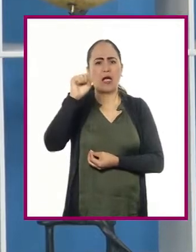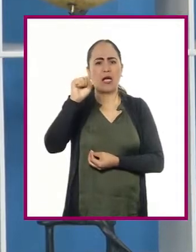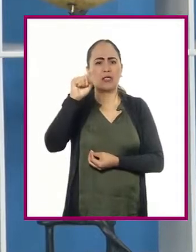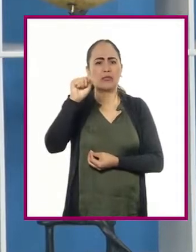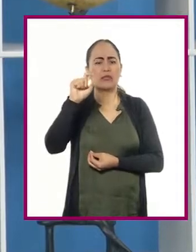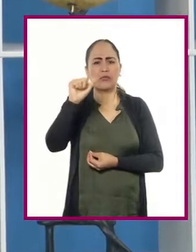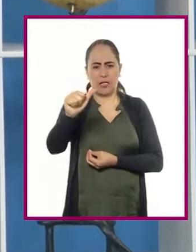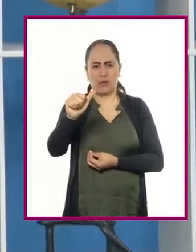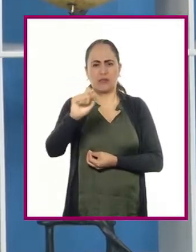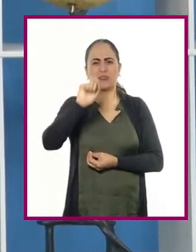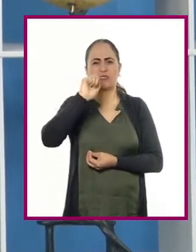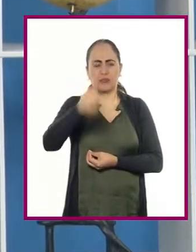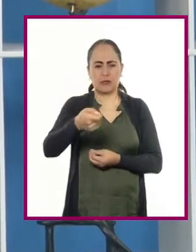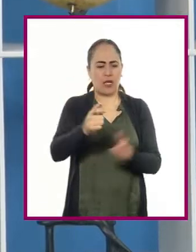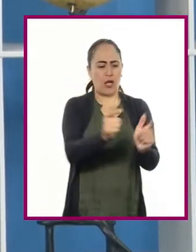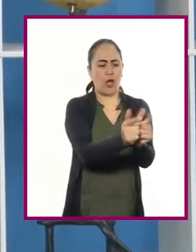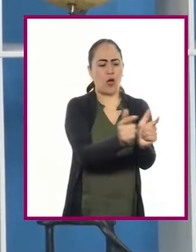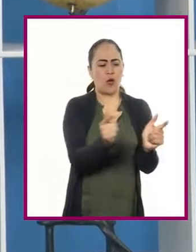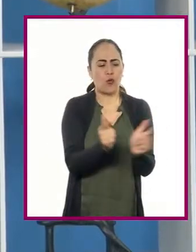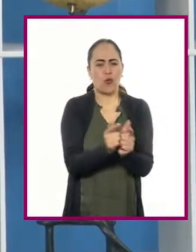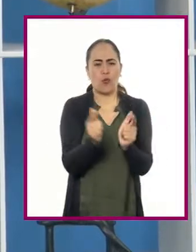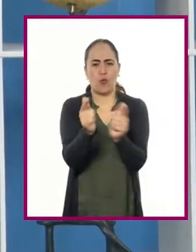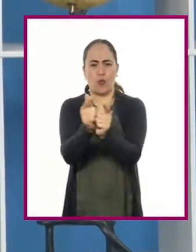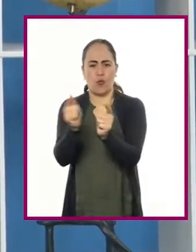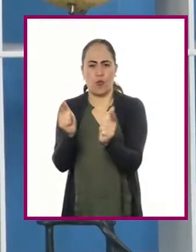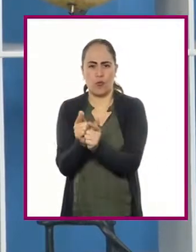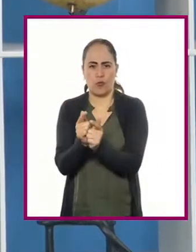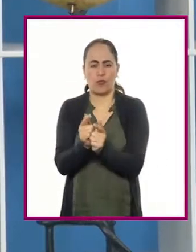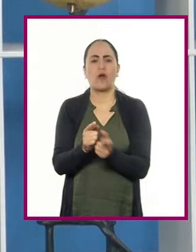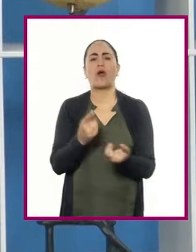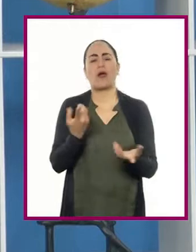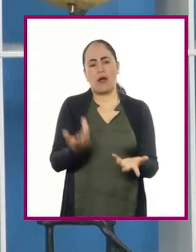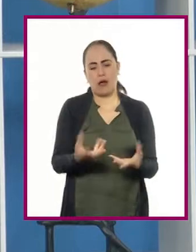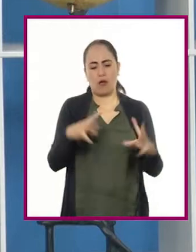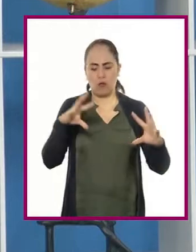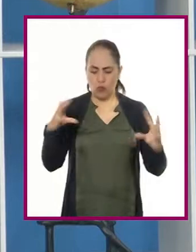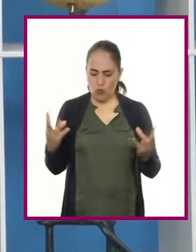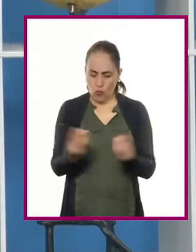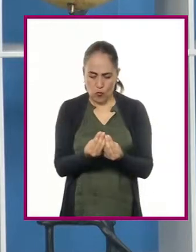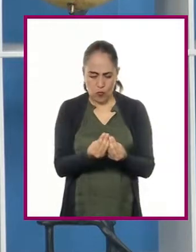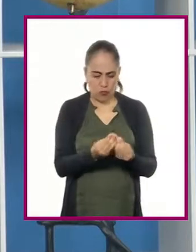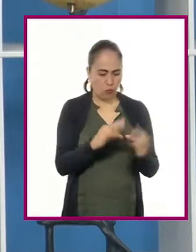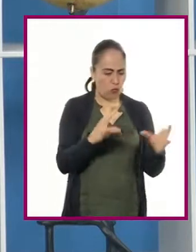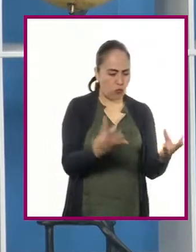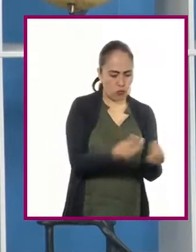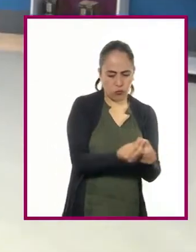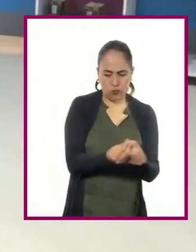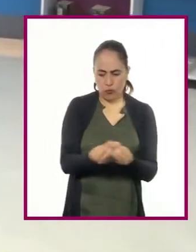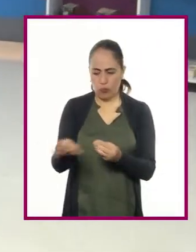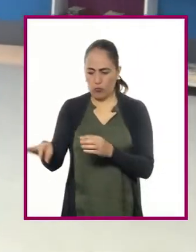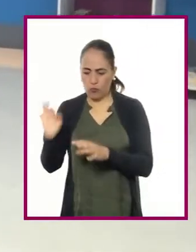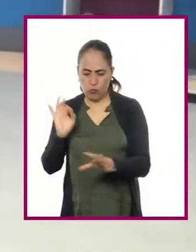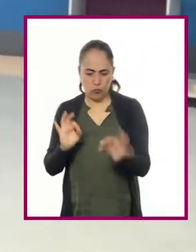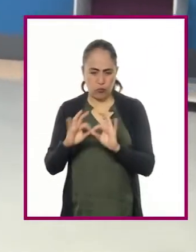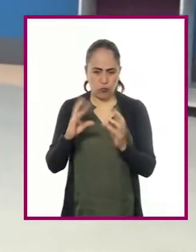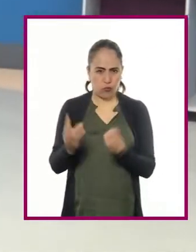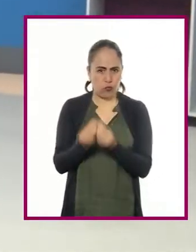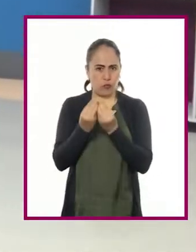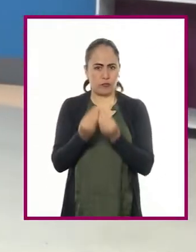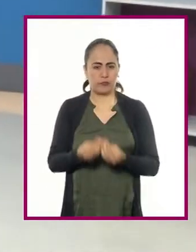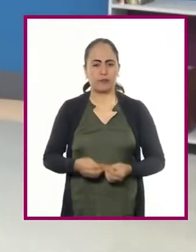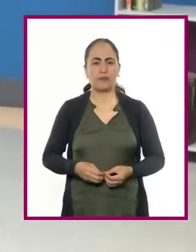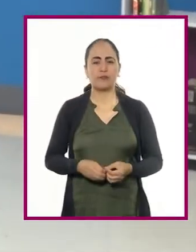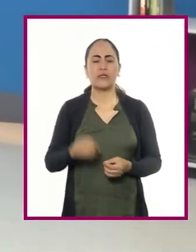servía para hacer referencia a las personas que pertenecían a la mezcla entre los diferentes grupos.